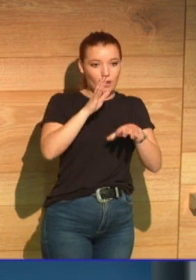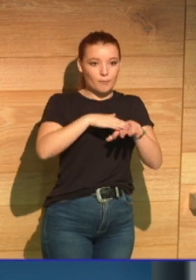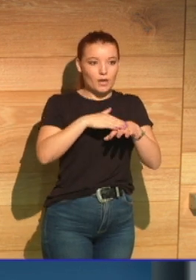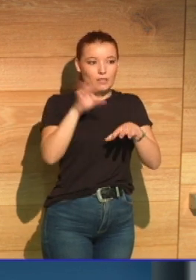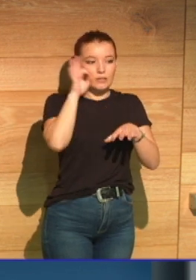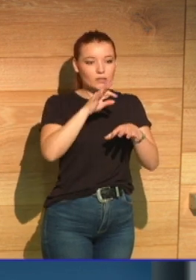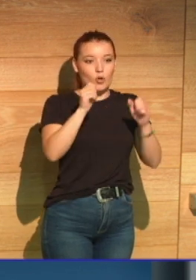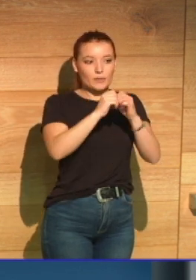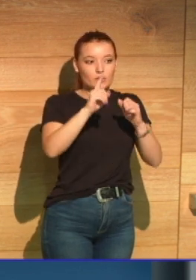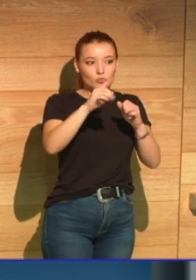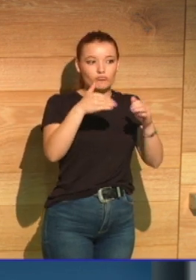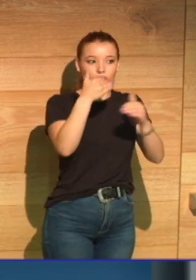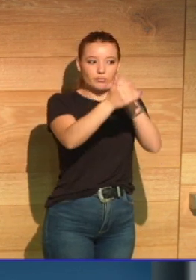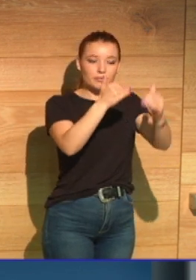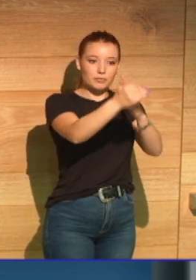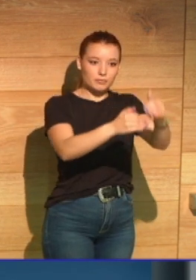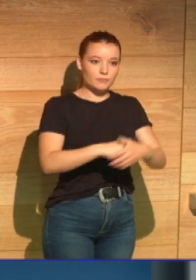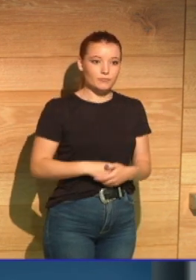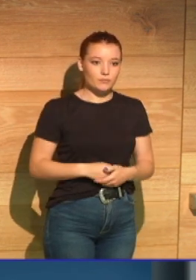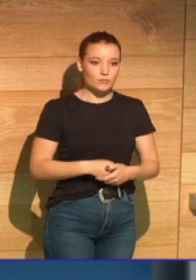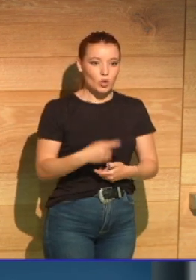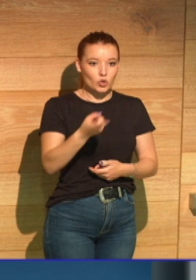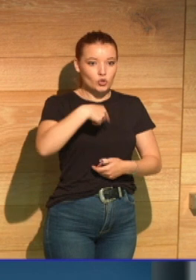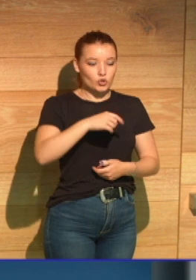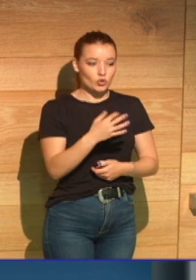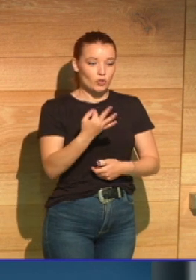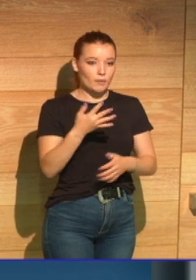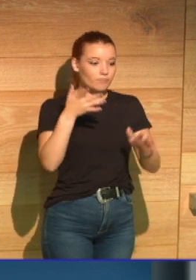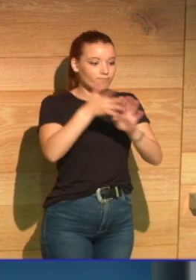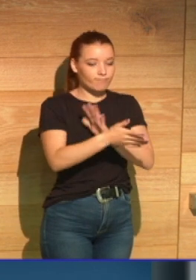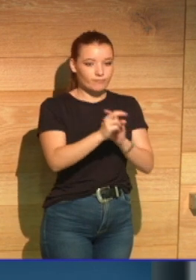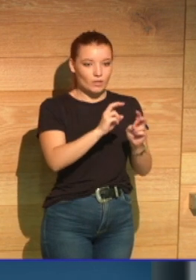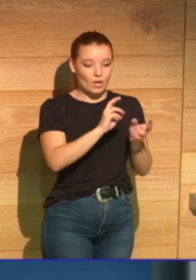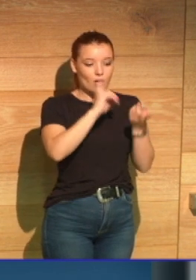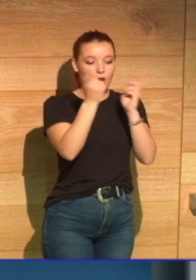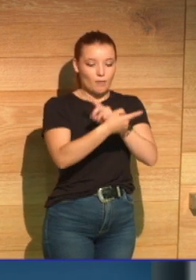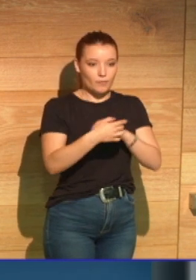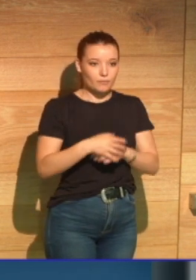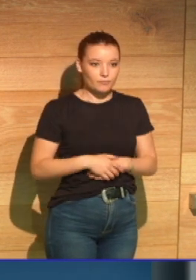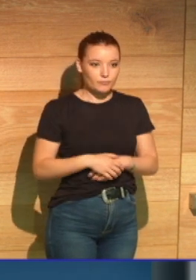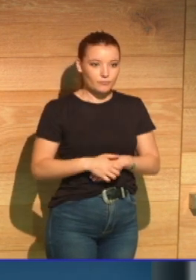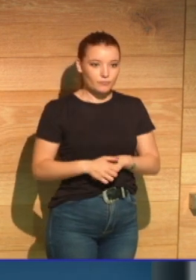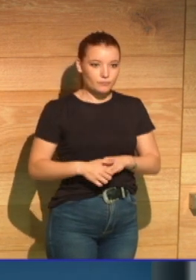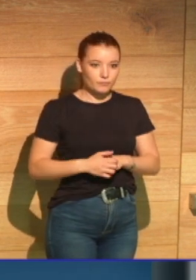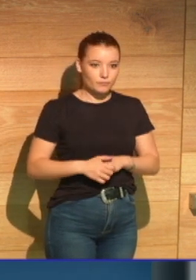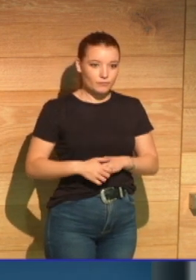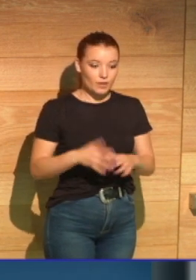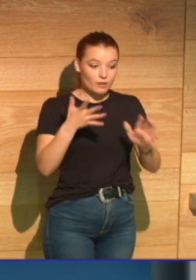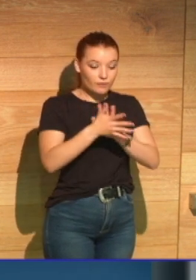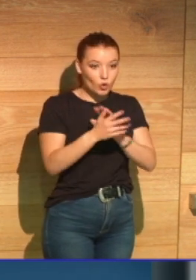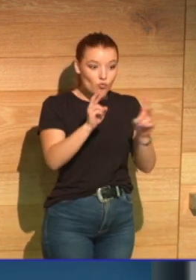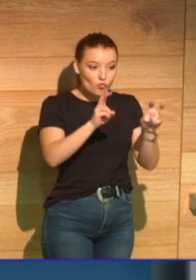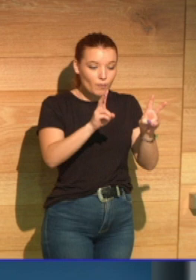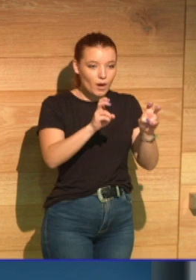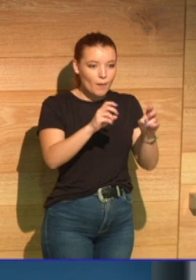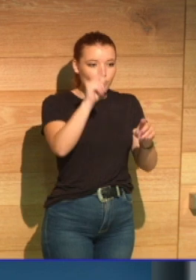siglo XXI de la misma forma. Teníamos que pensar en una nueva definición. La museología social tiene 5 puntos que quisiera compartirles para un poco abrir